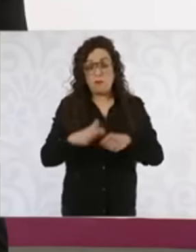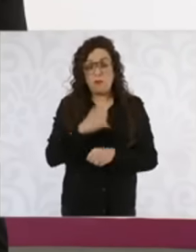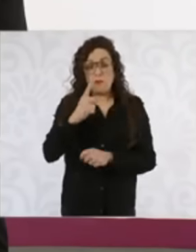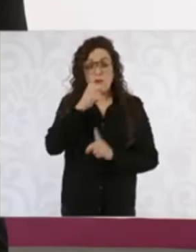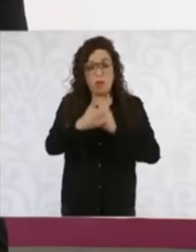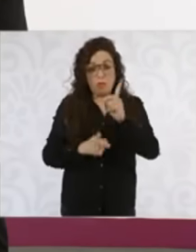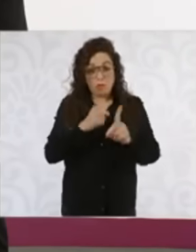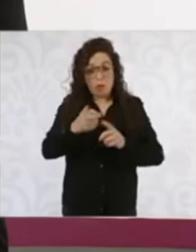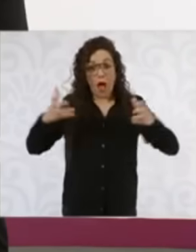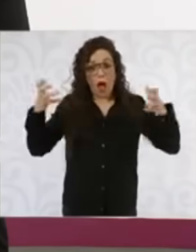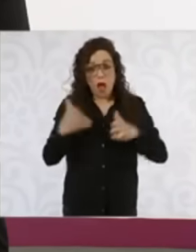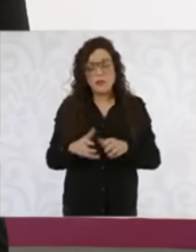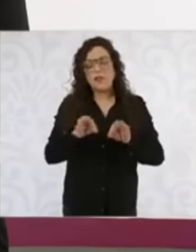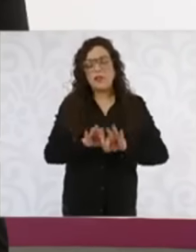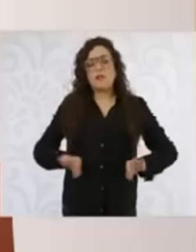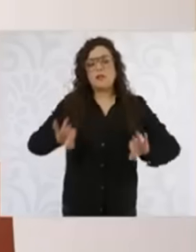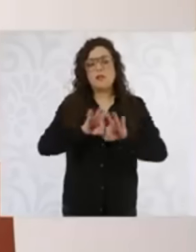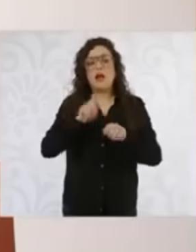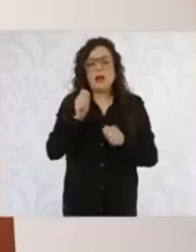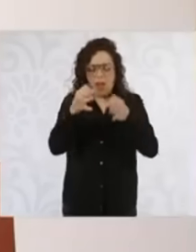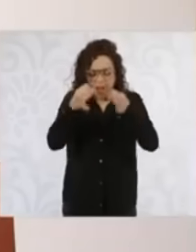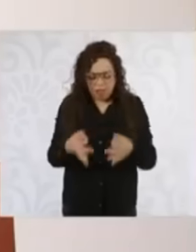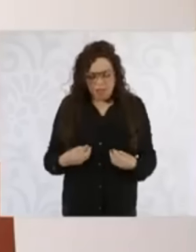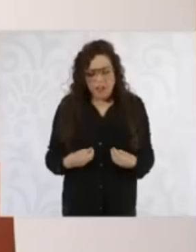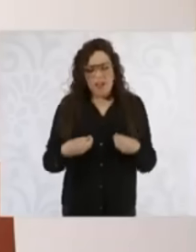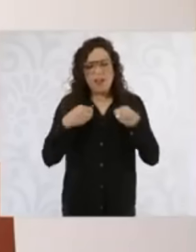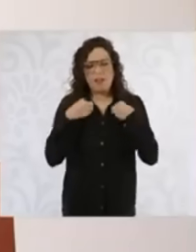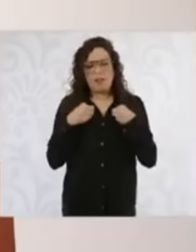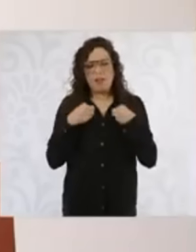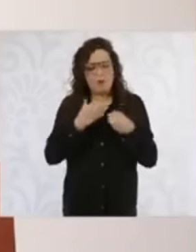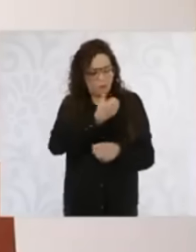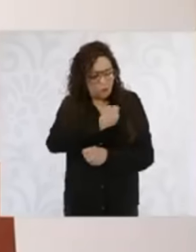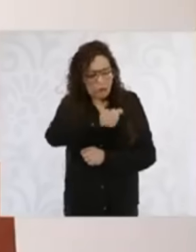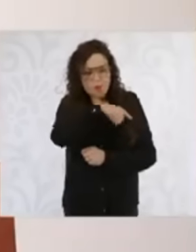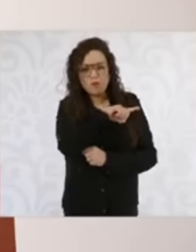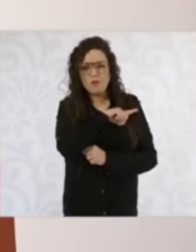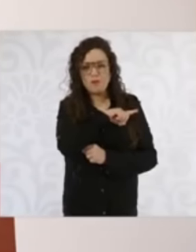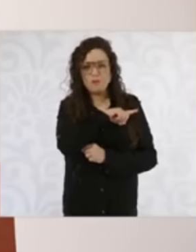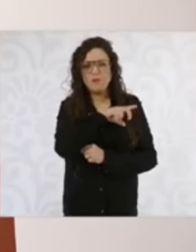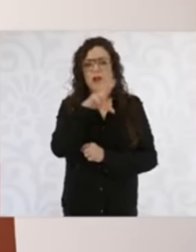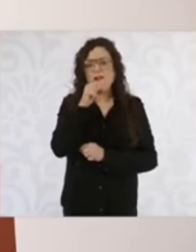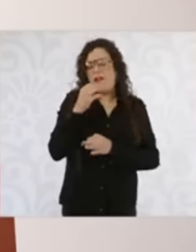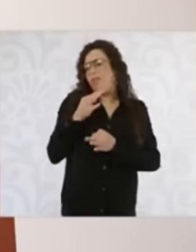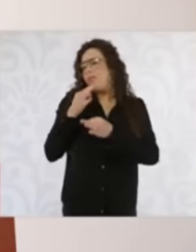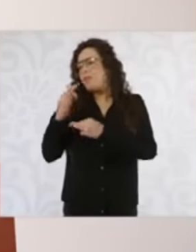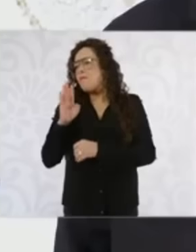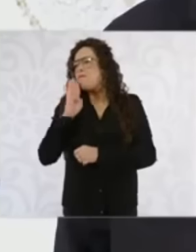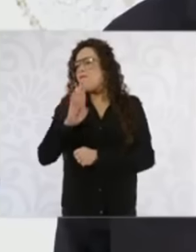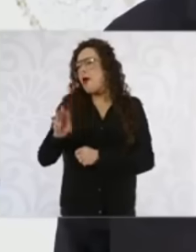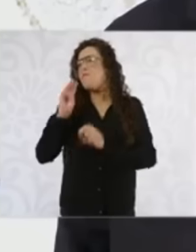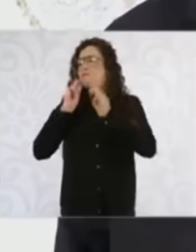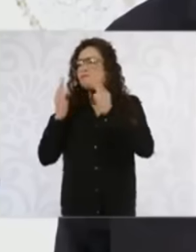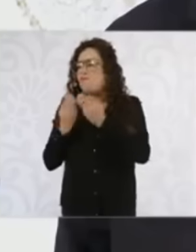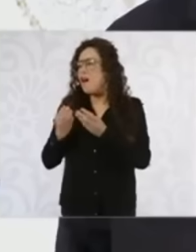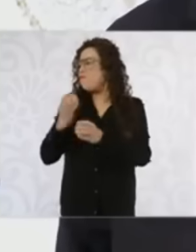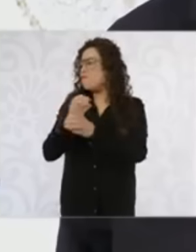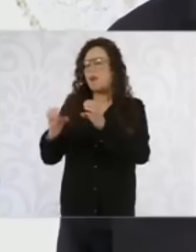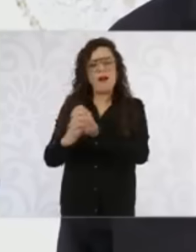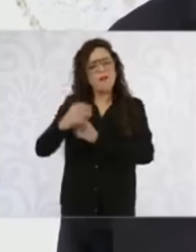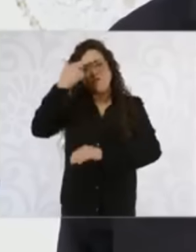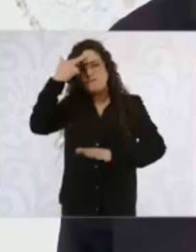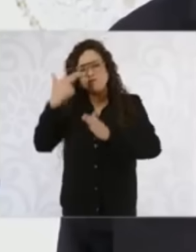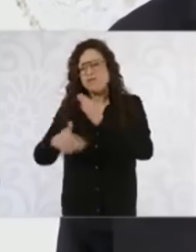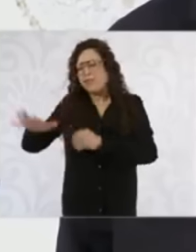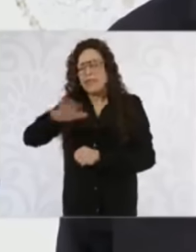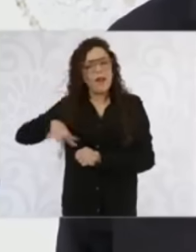Amigas y amigos adultos mayores, atentas y atentos a esta importante noticia de este tu canal de Convocatorias México. A cada